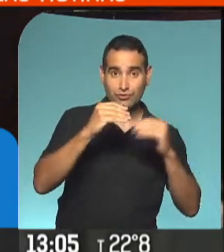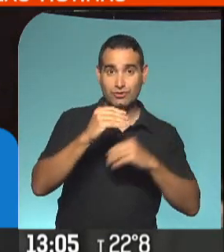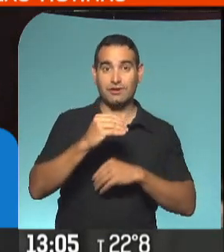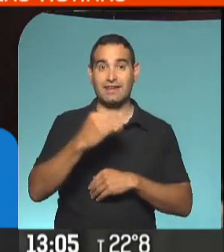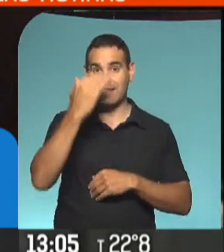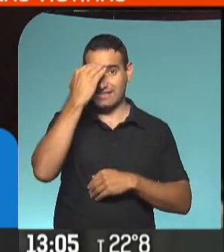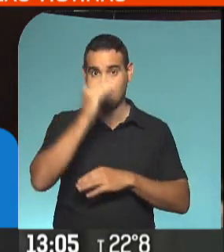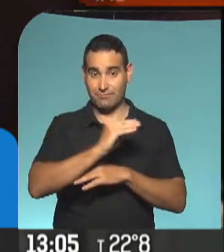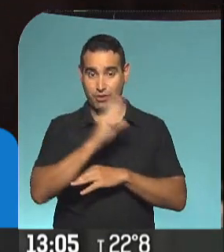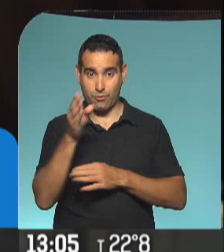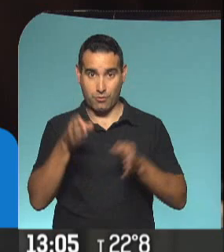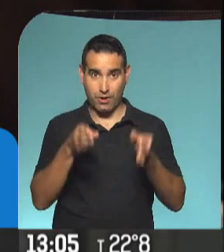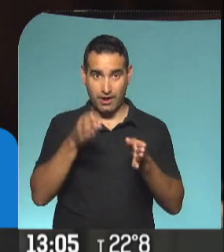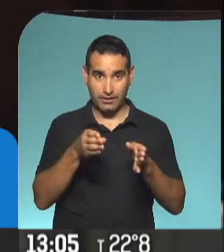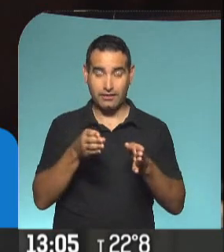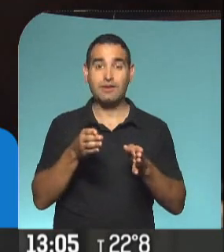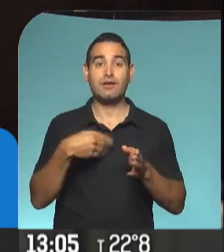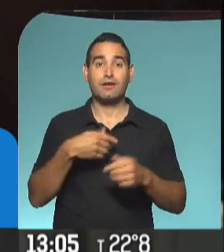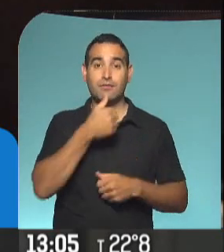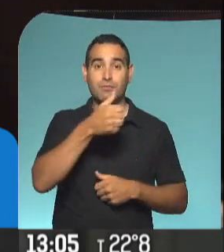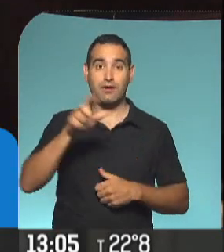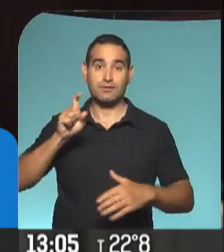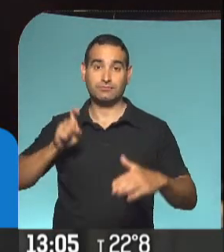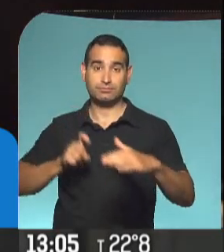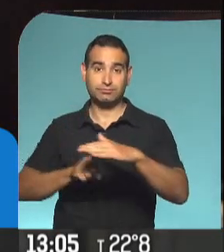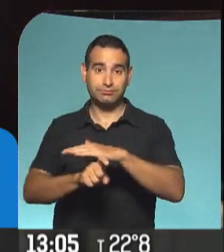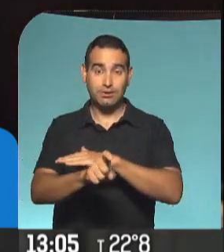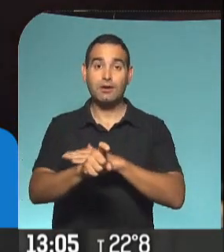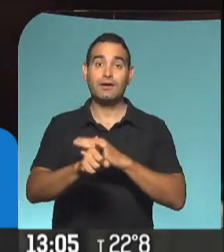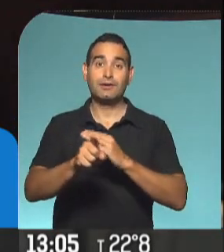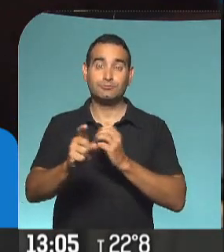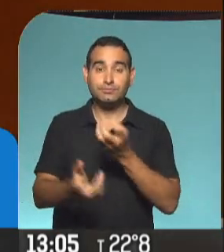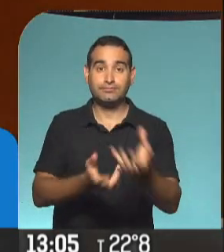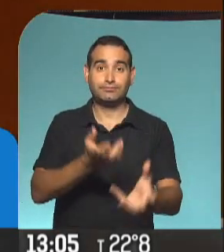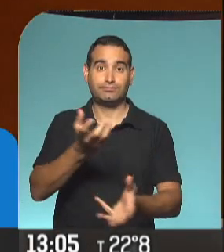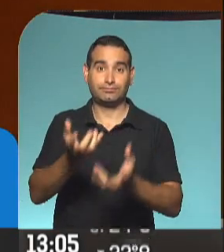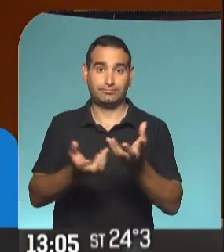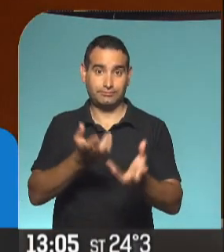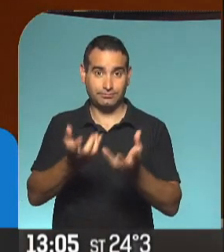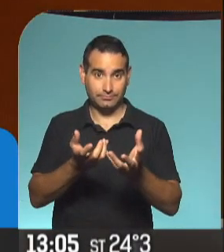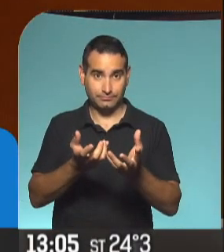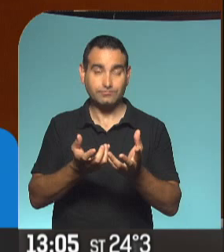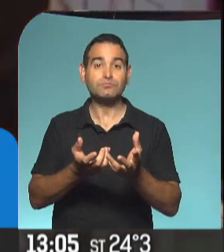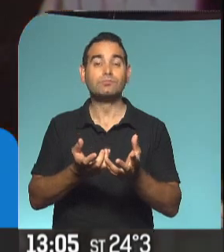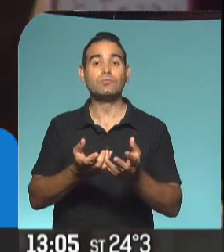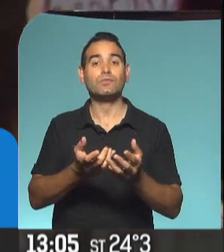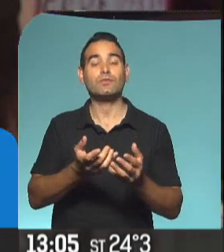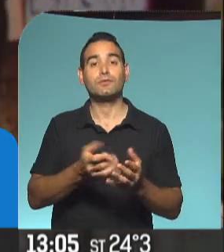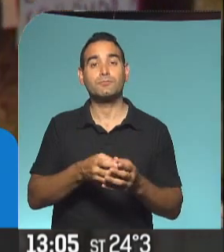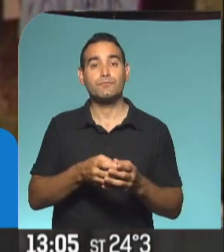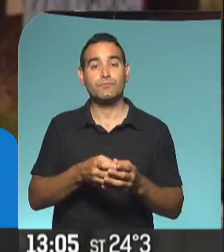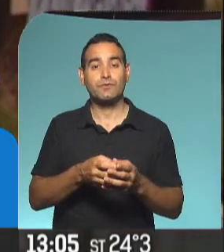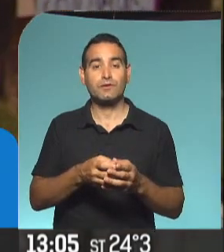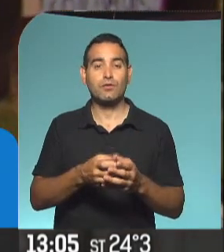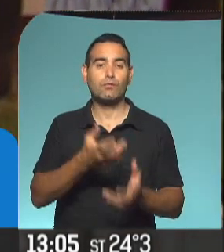15. Esto es el ingreso de agua por el snorkel, el principio de incendio en el balcón de baterías, que en realidad